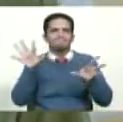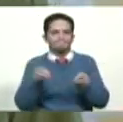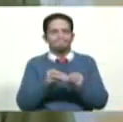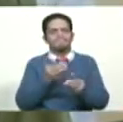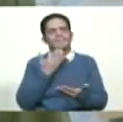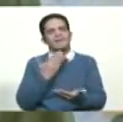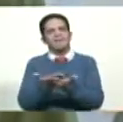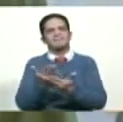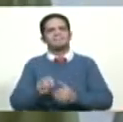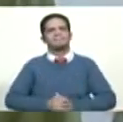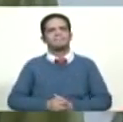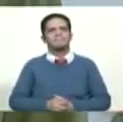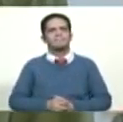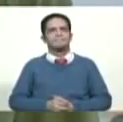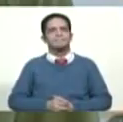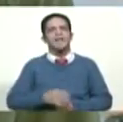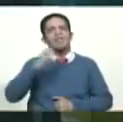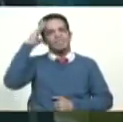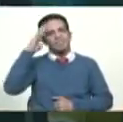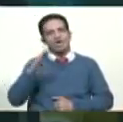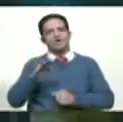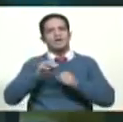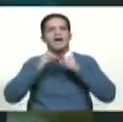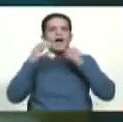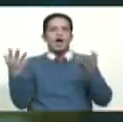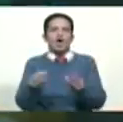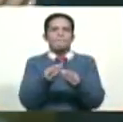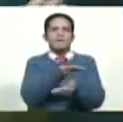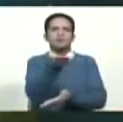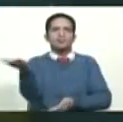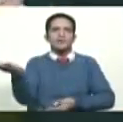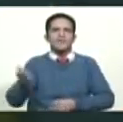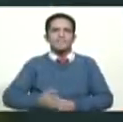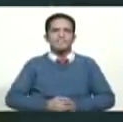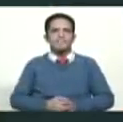Muchas gracias. Que Dios los acompañe.